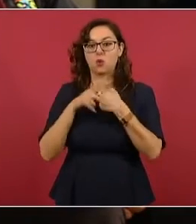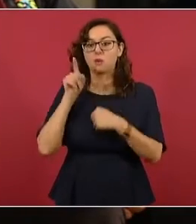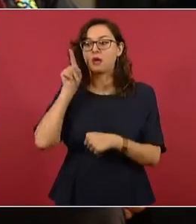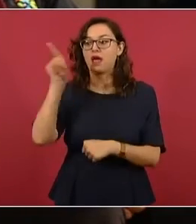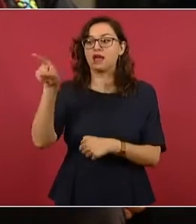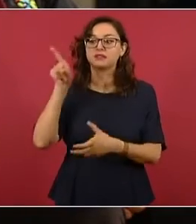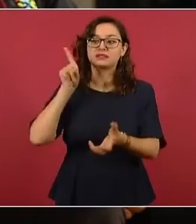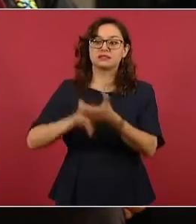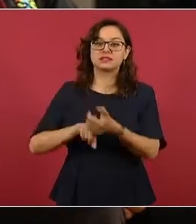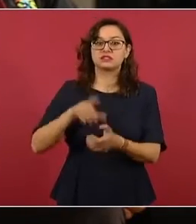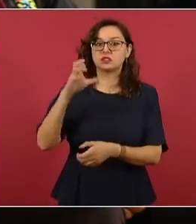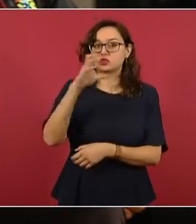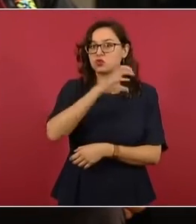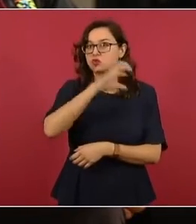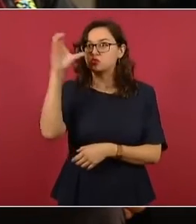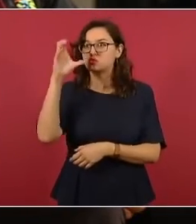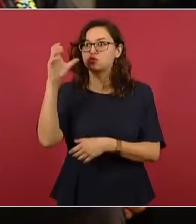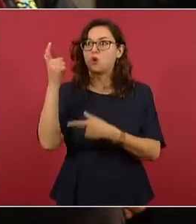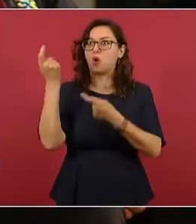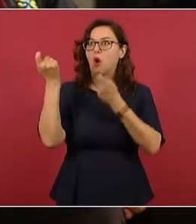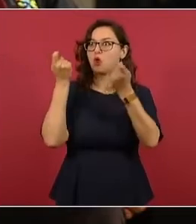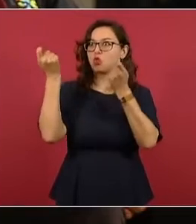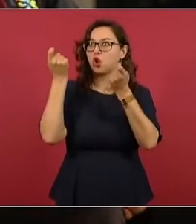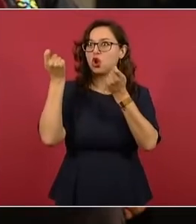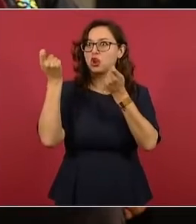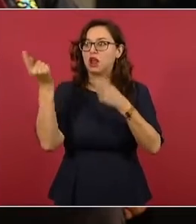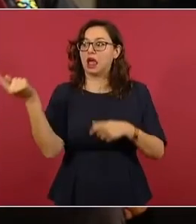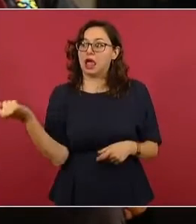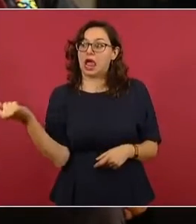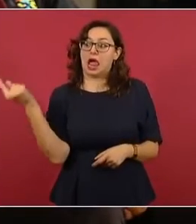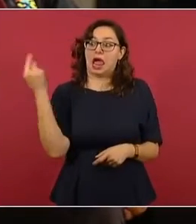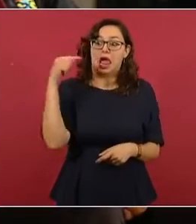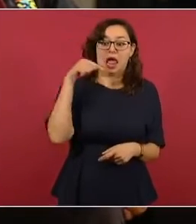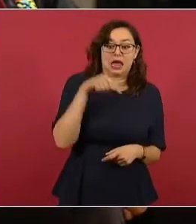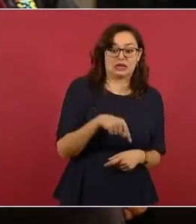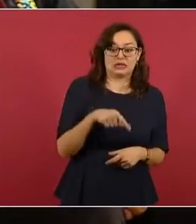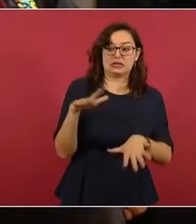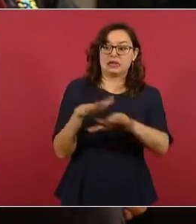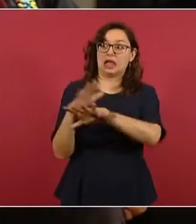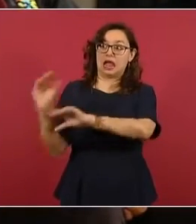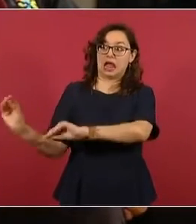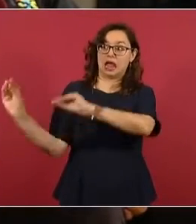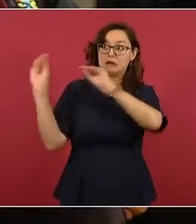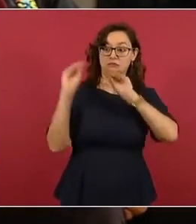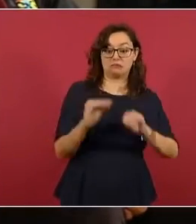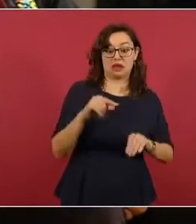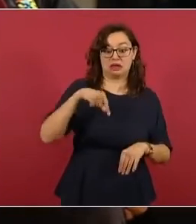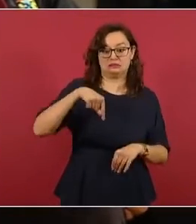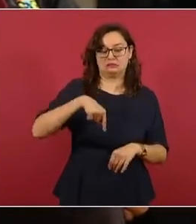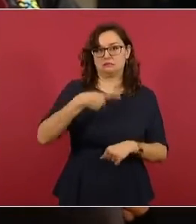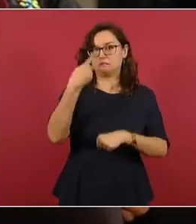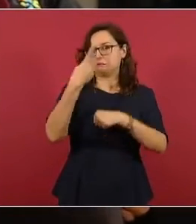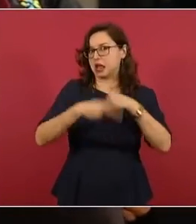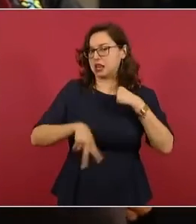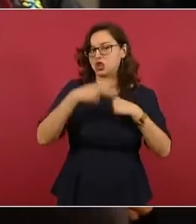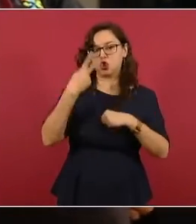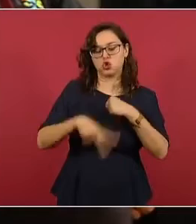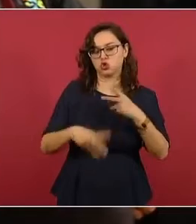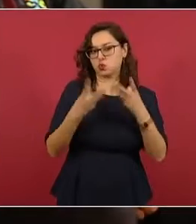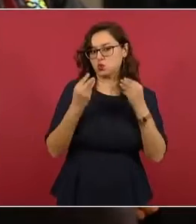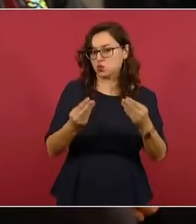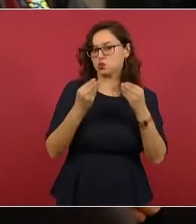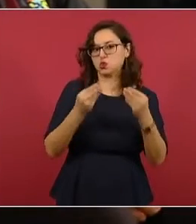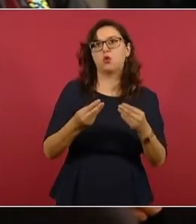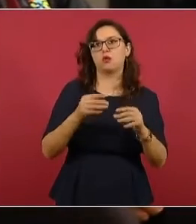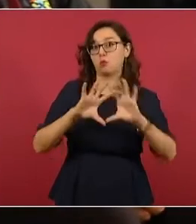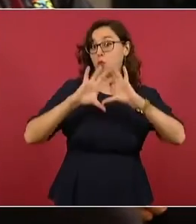tercer aeropuerto con más riesgo en la cuestión del mundo. El primero es uno de Italia, el segundo es uno de Bogotá y el tercero Ciudad de México. Es preguntarle esos temas,